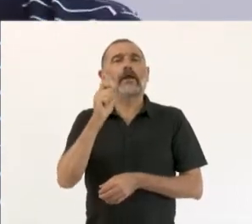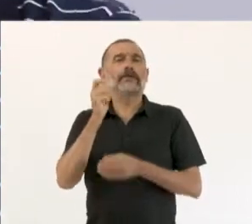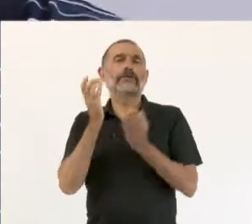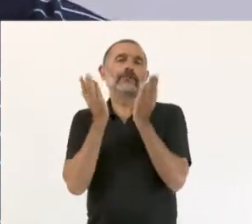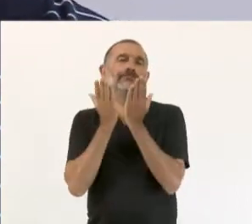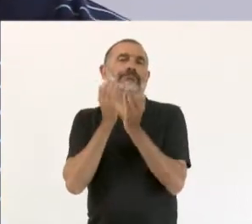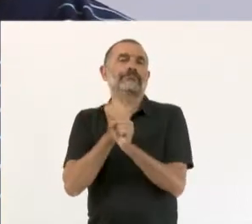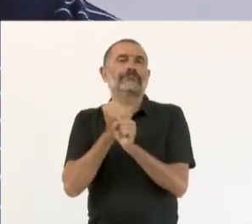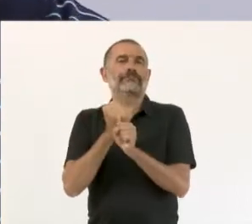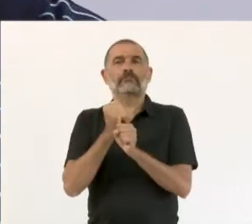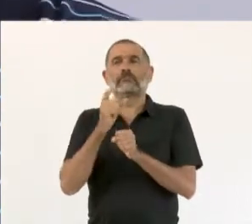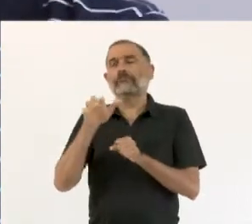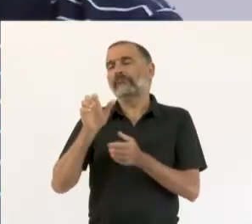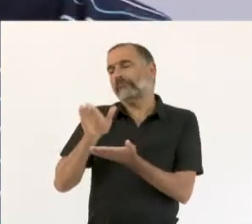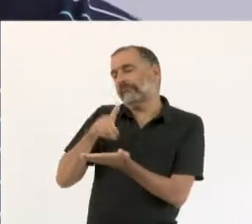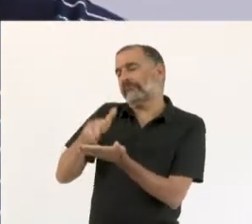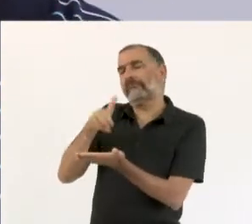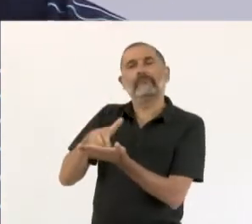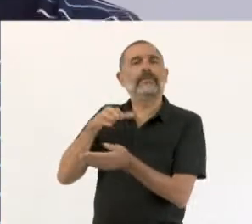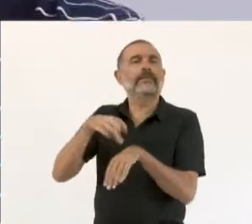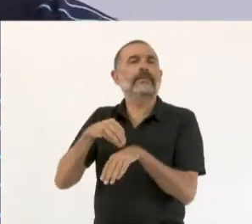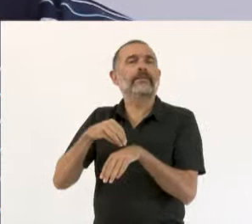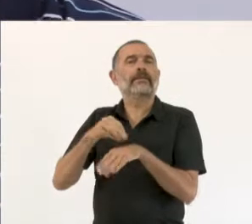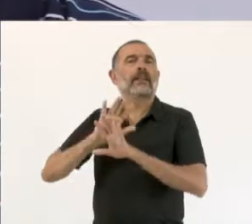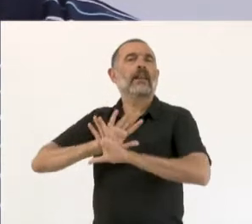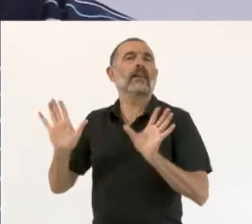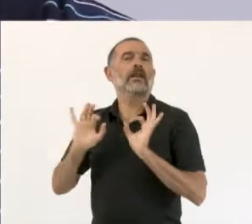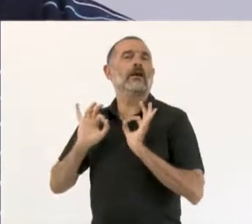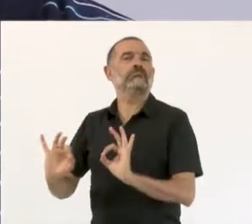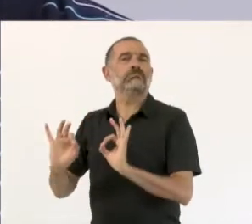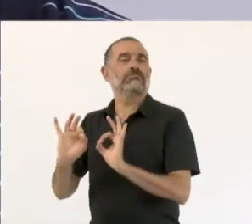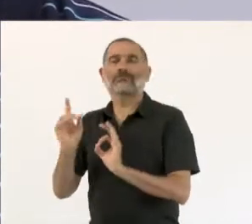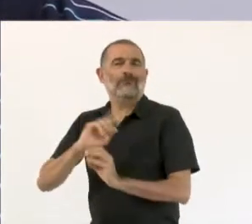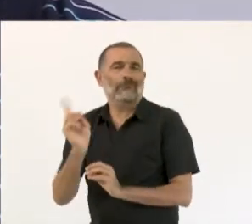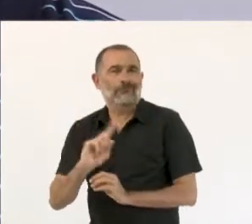que va y hace su excavación y punto, sino que